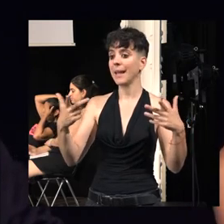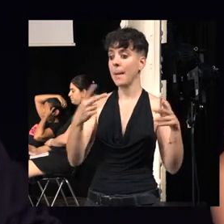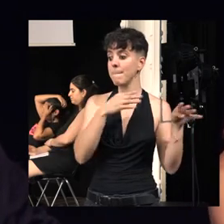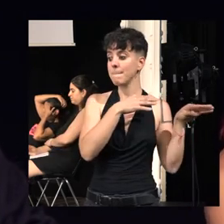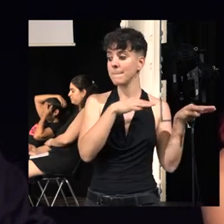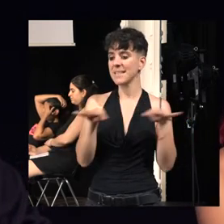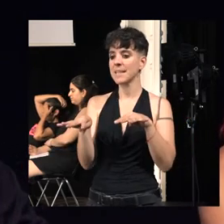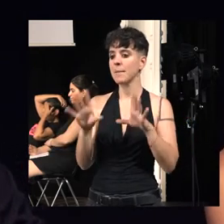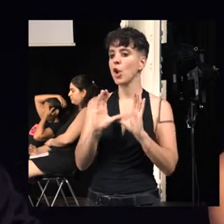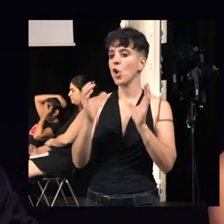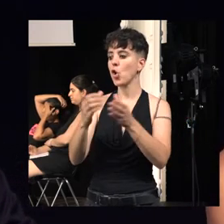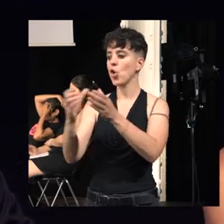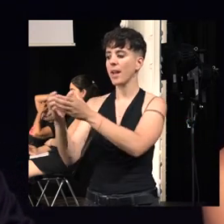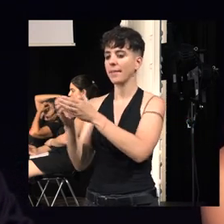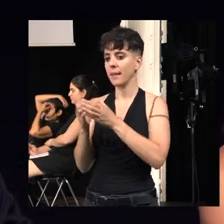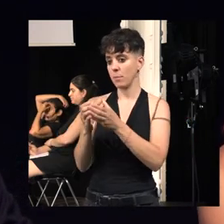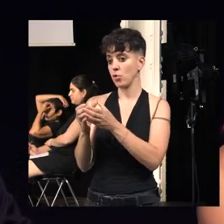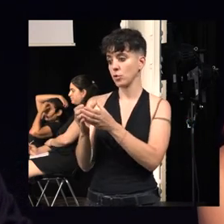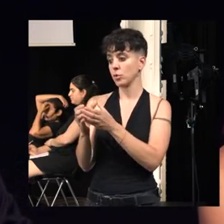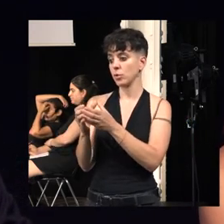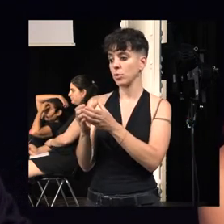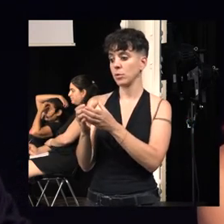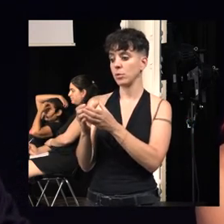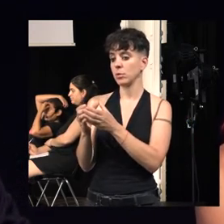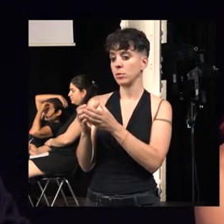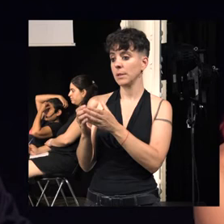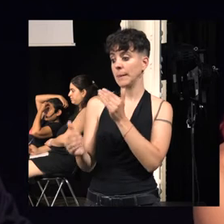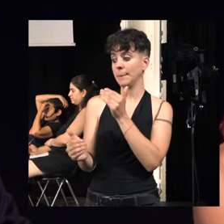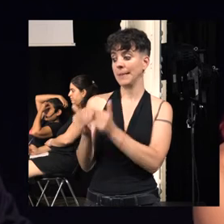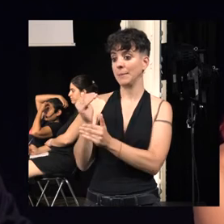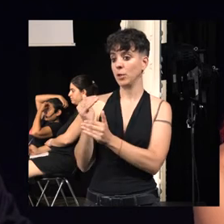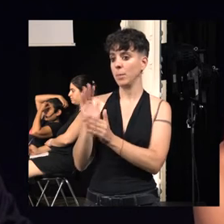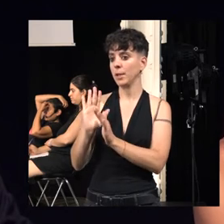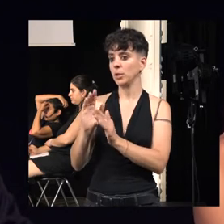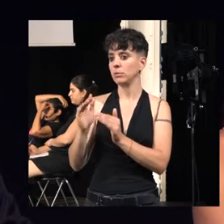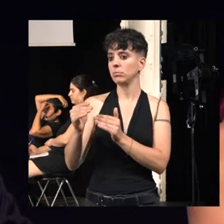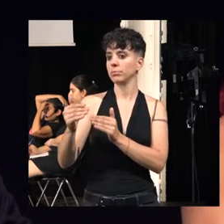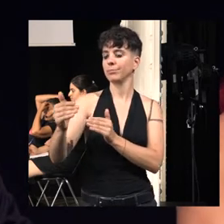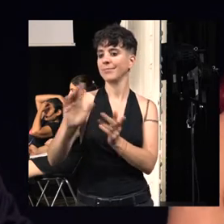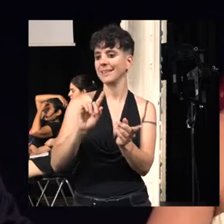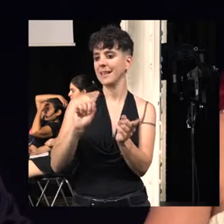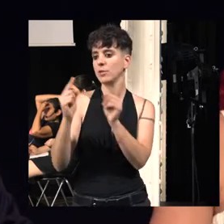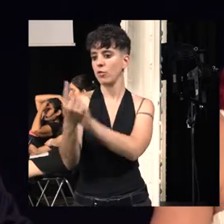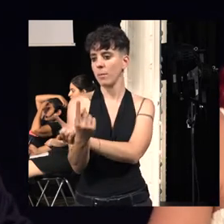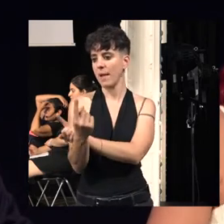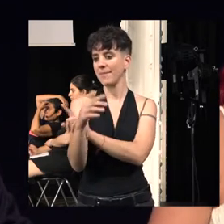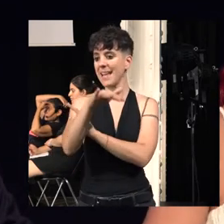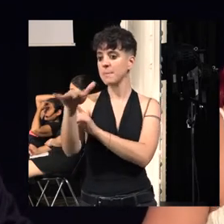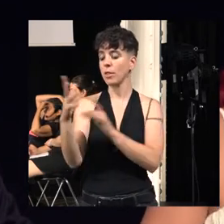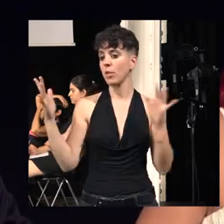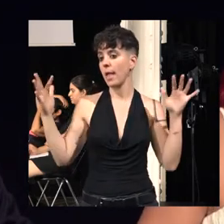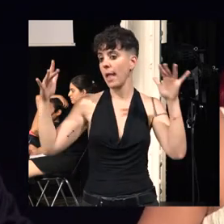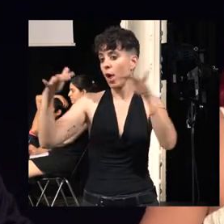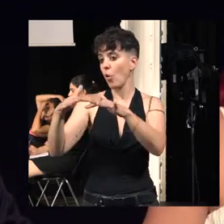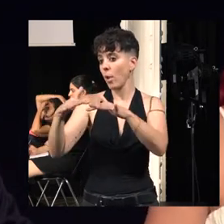visibilidad de ciertos colectivos inicialmente, pero en algún momento se transforma en un espacio de encuentro,